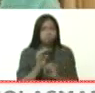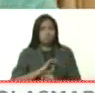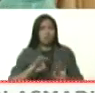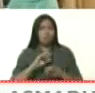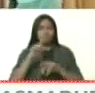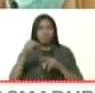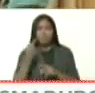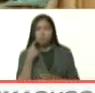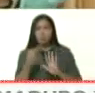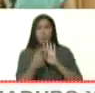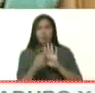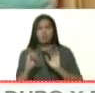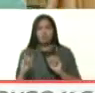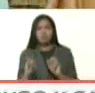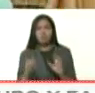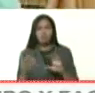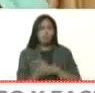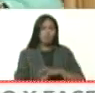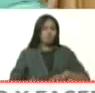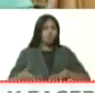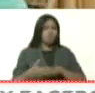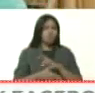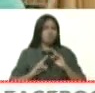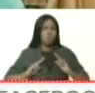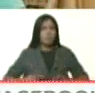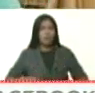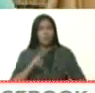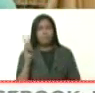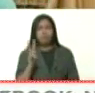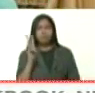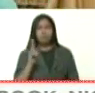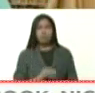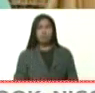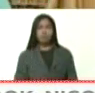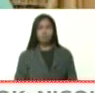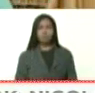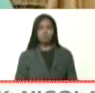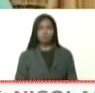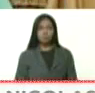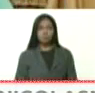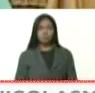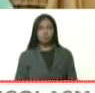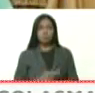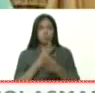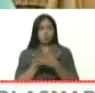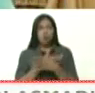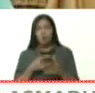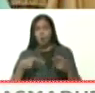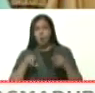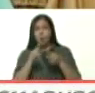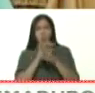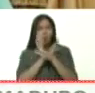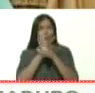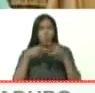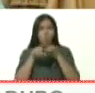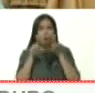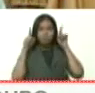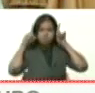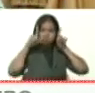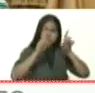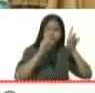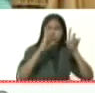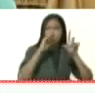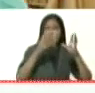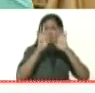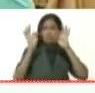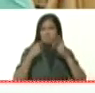después presentar crisis humanitaria en Venezuela. Es un juego diabólico. No se puede llamar de otra